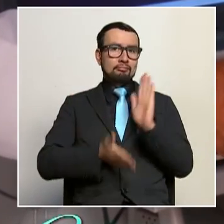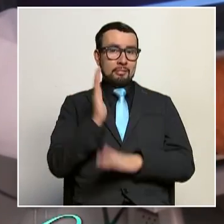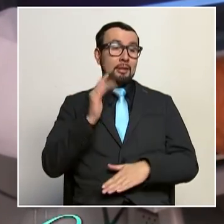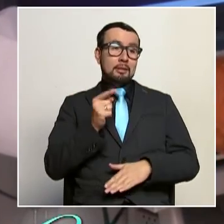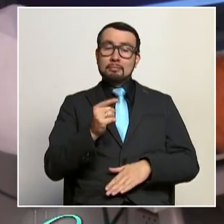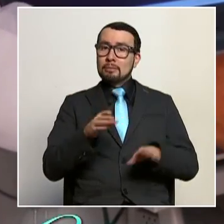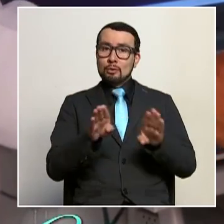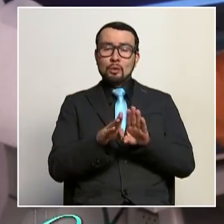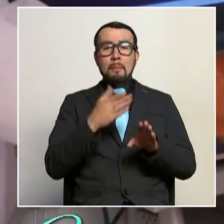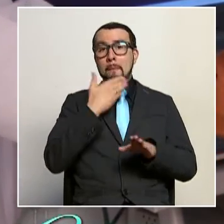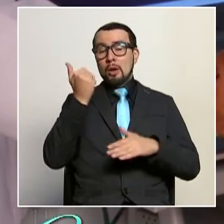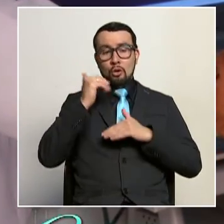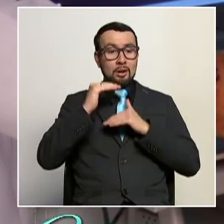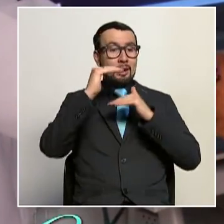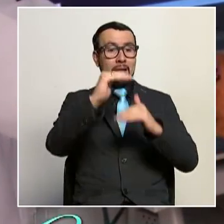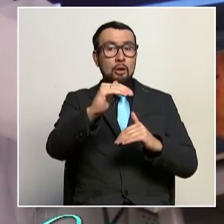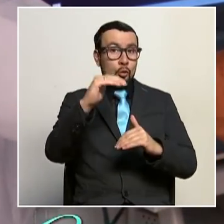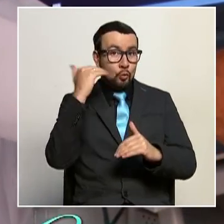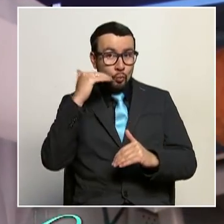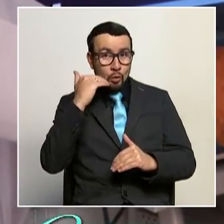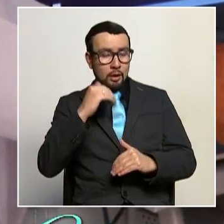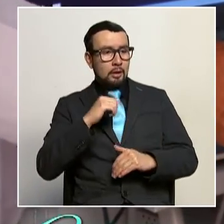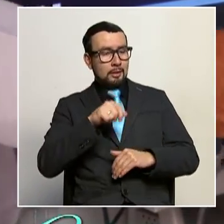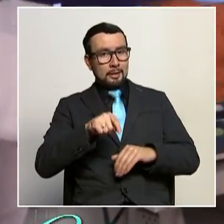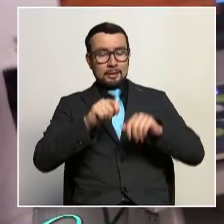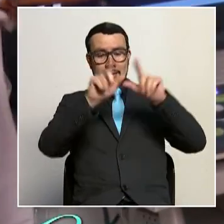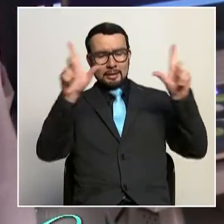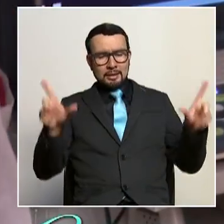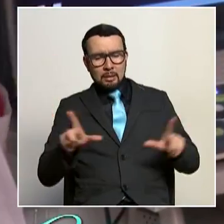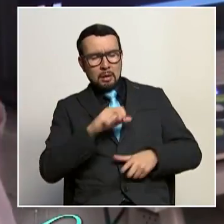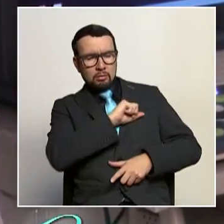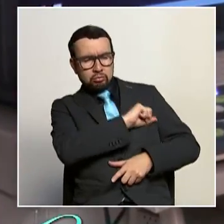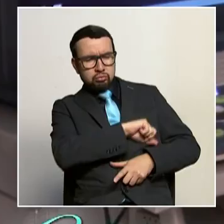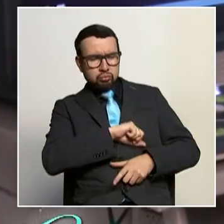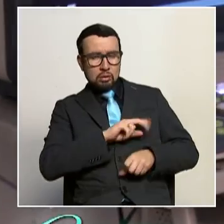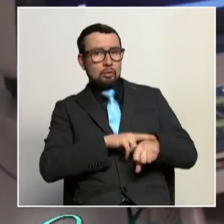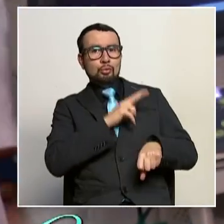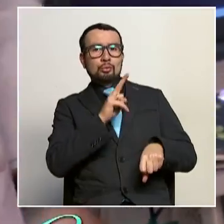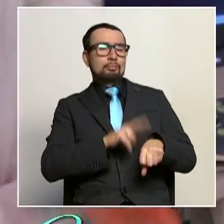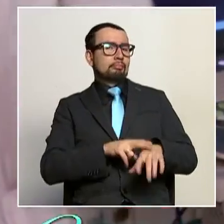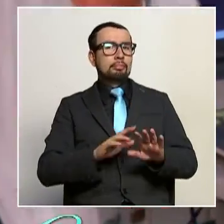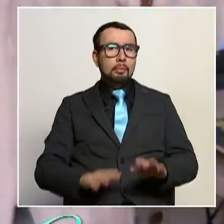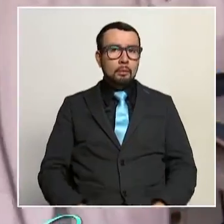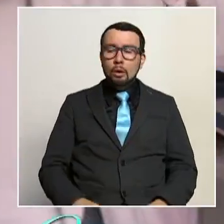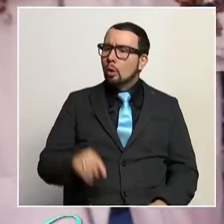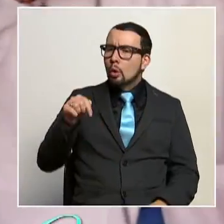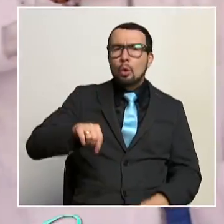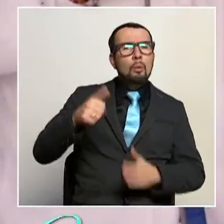mejor regalo que se puede dar a una mujer, es que el examen se lo haga y le salga normal. La finalidad hoy con este programa